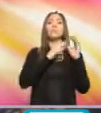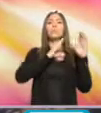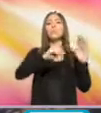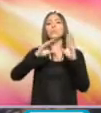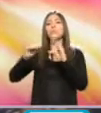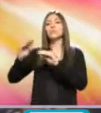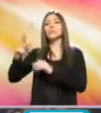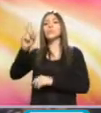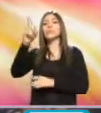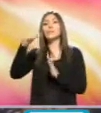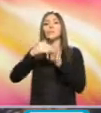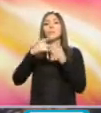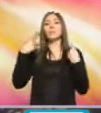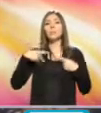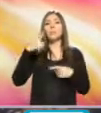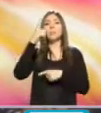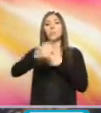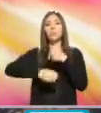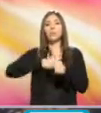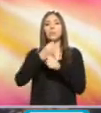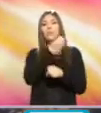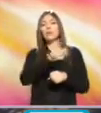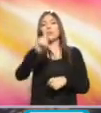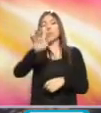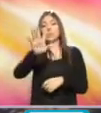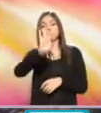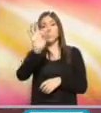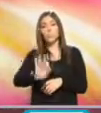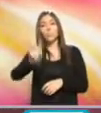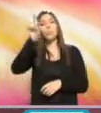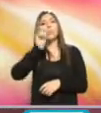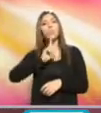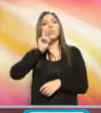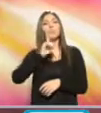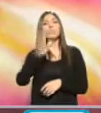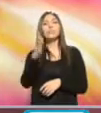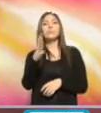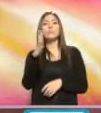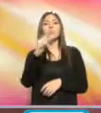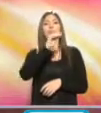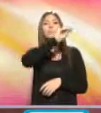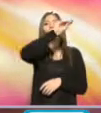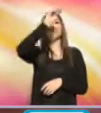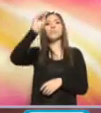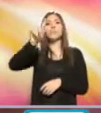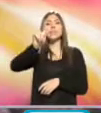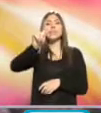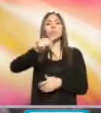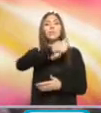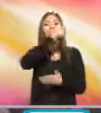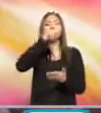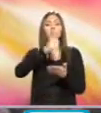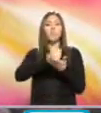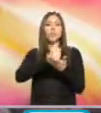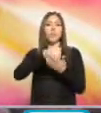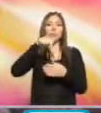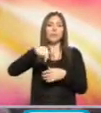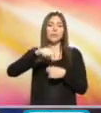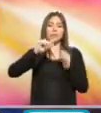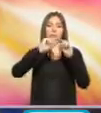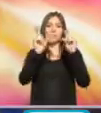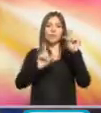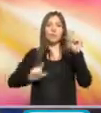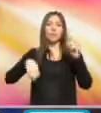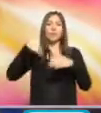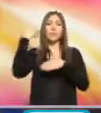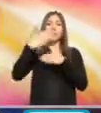las cuales el 75% sean mujeres. Estamos en casi 70 ciudades en todo el país. A partir de la tercera semana de mayo vamos